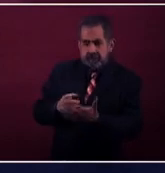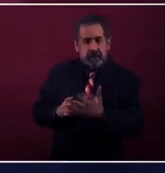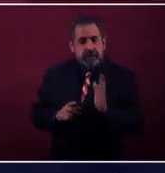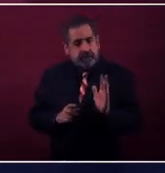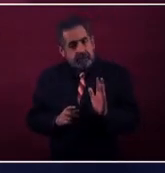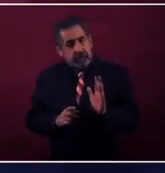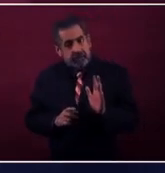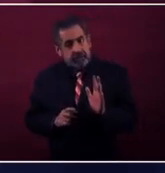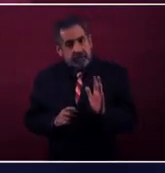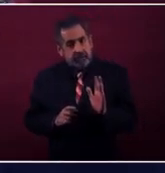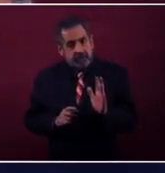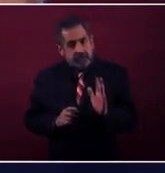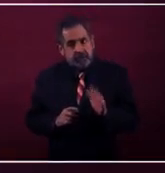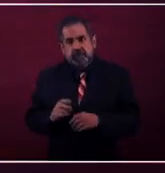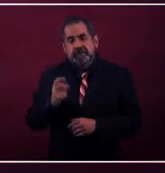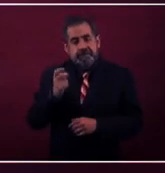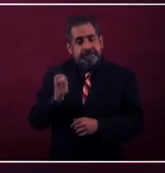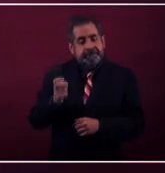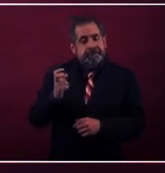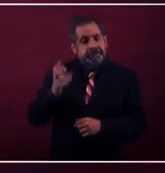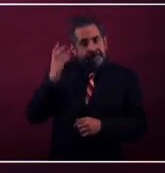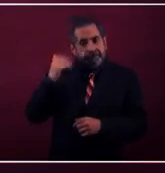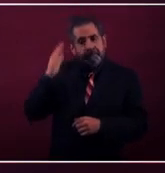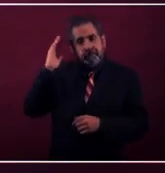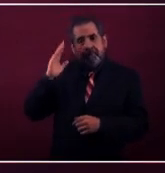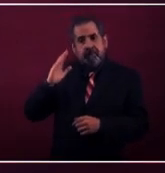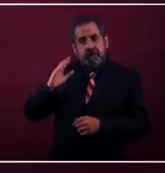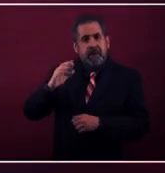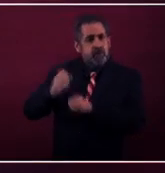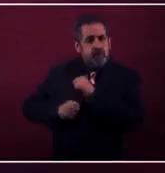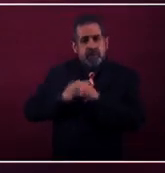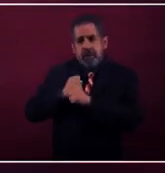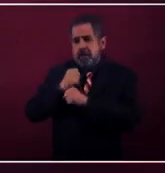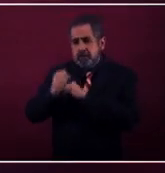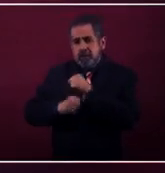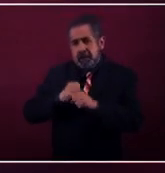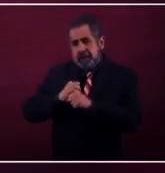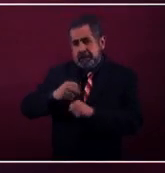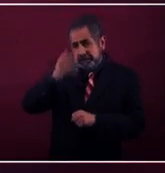Entonces, así se formaron generaciones.